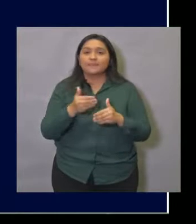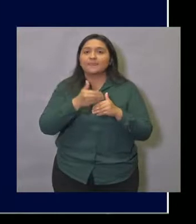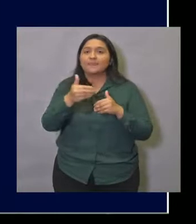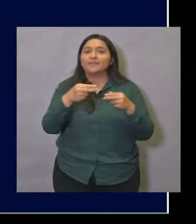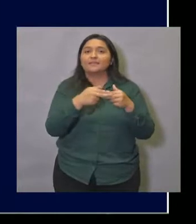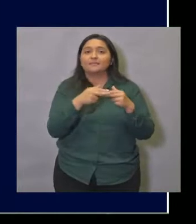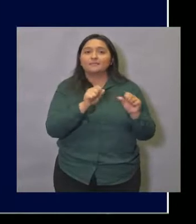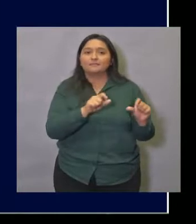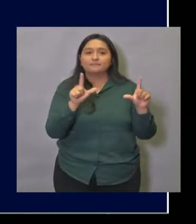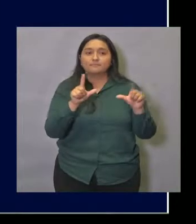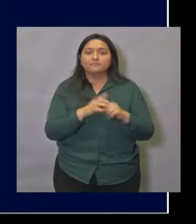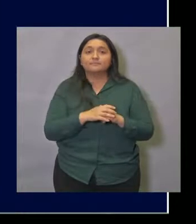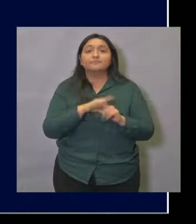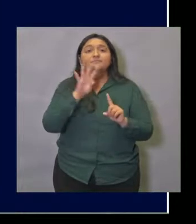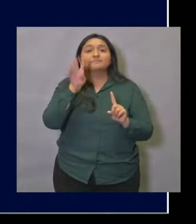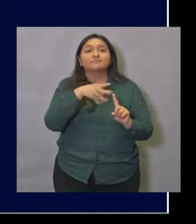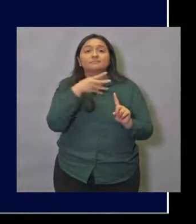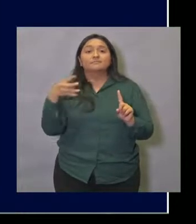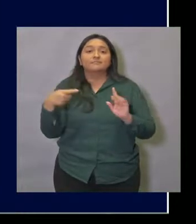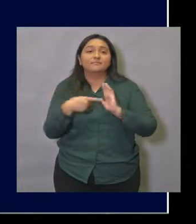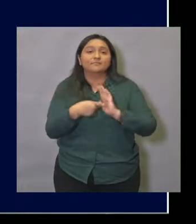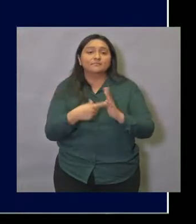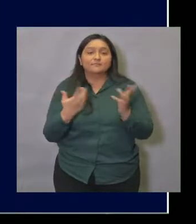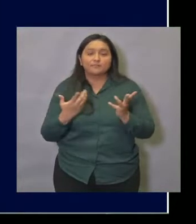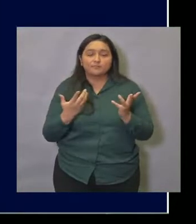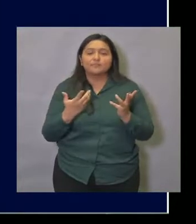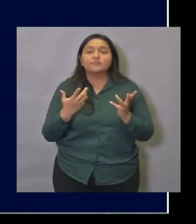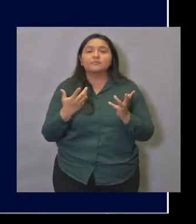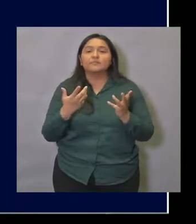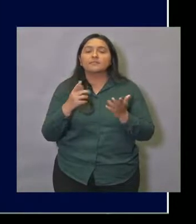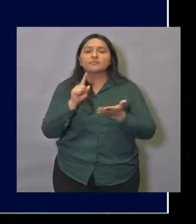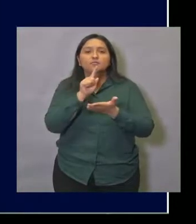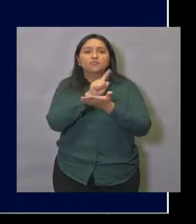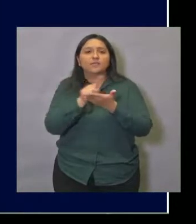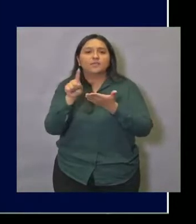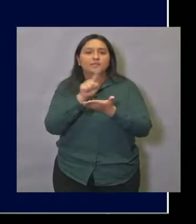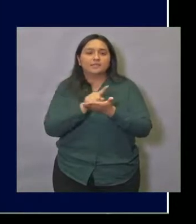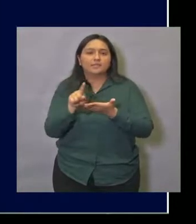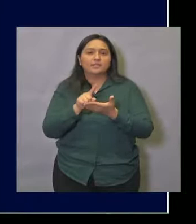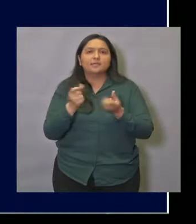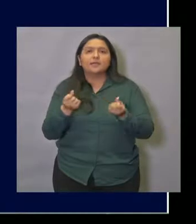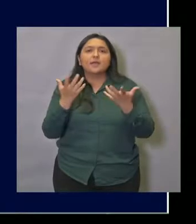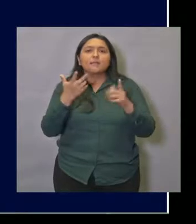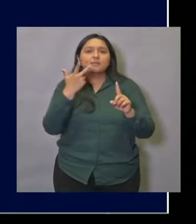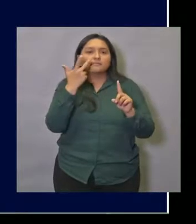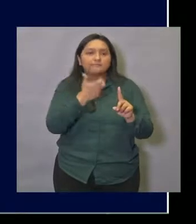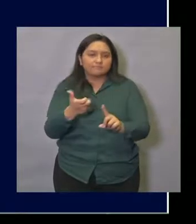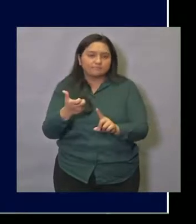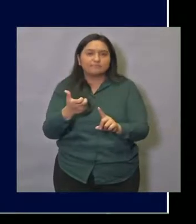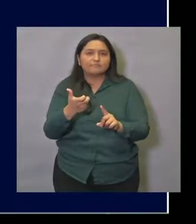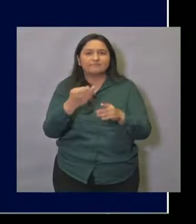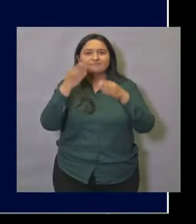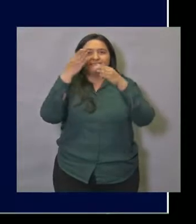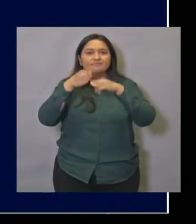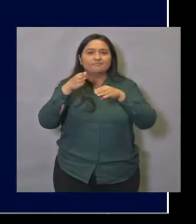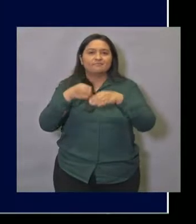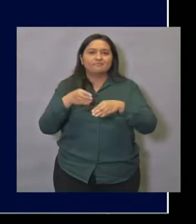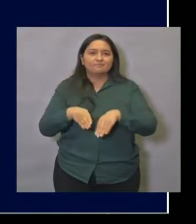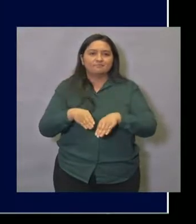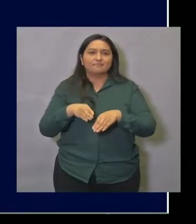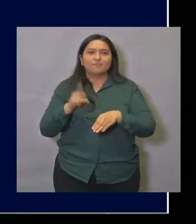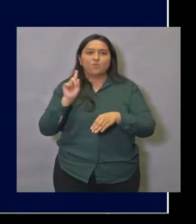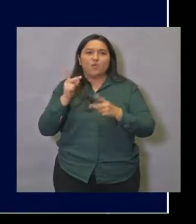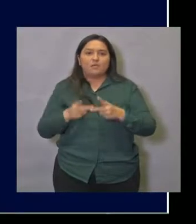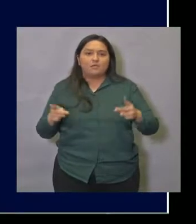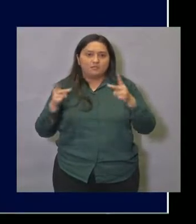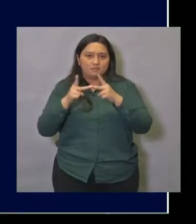Esta tabla es un resumen de nuestra distribución semanal de vacunas de COVID-19 por tipo de sitio. Seguimos